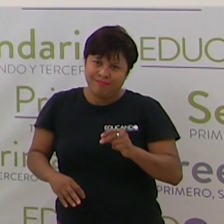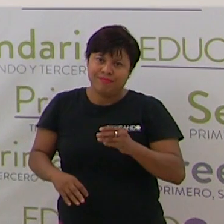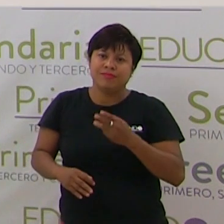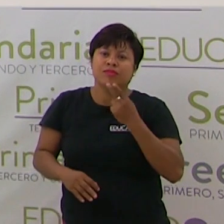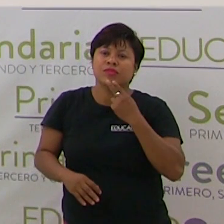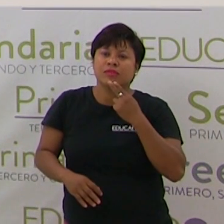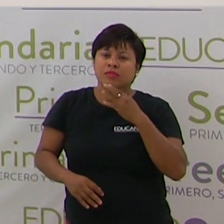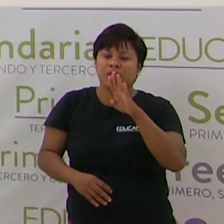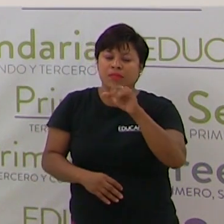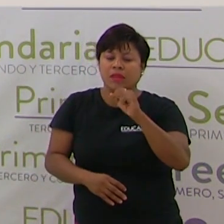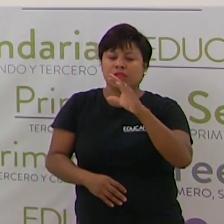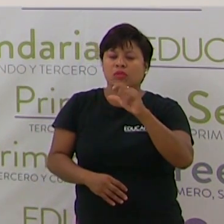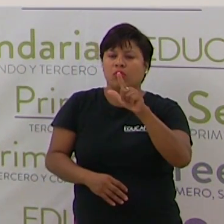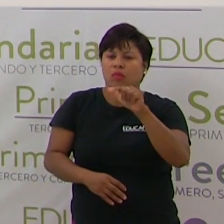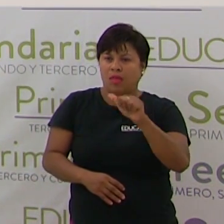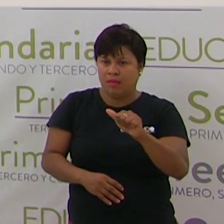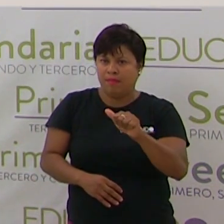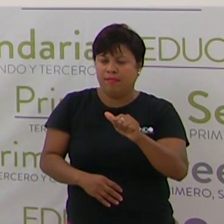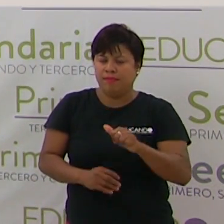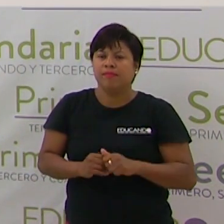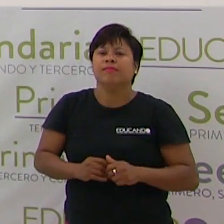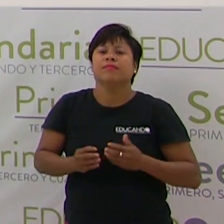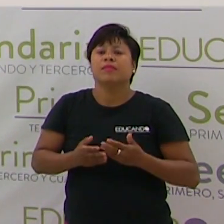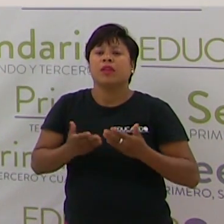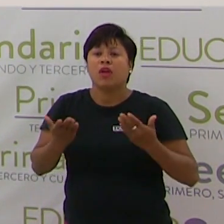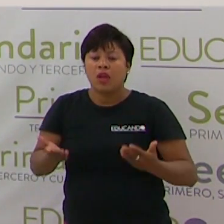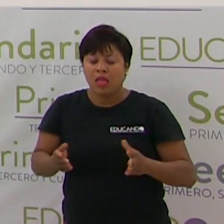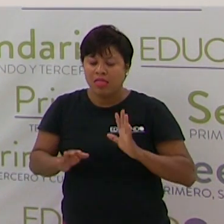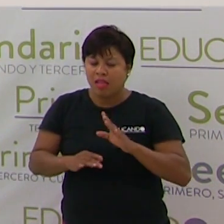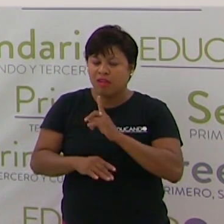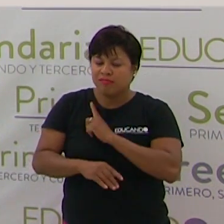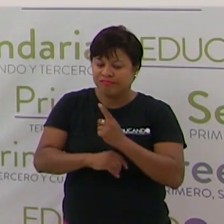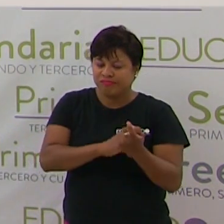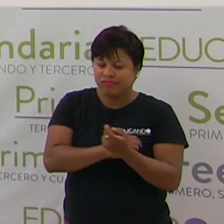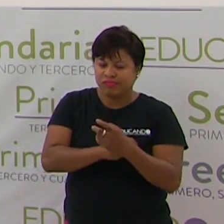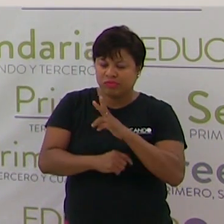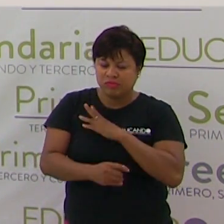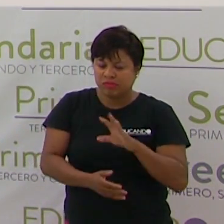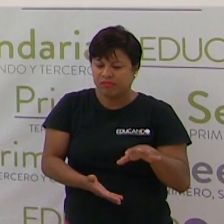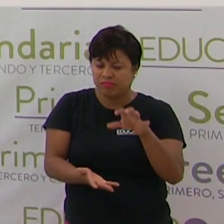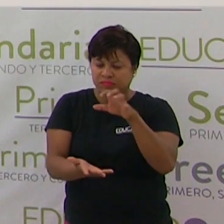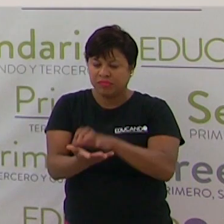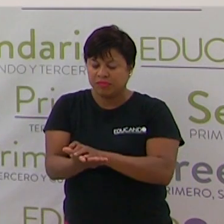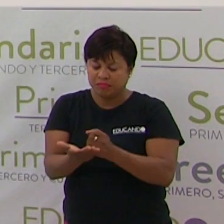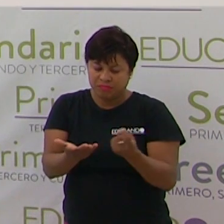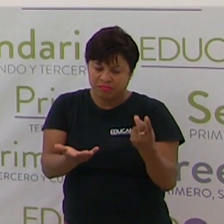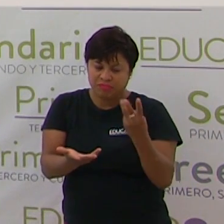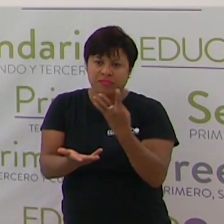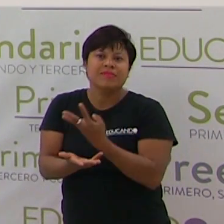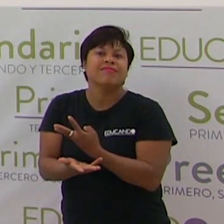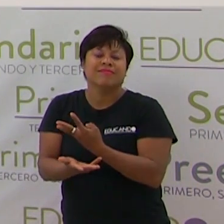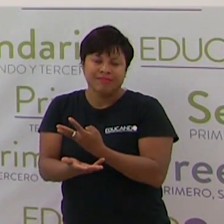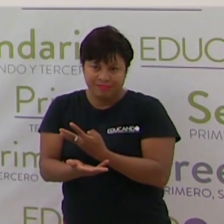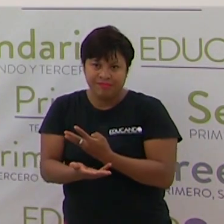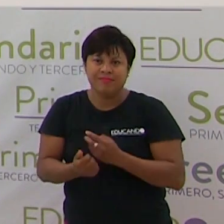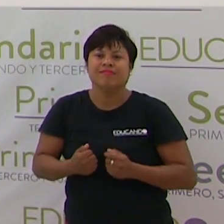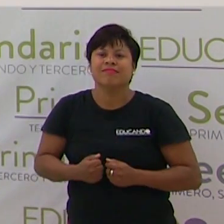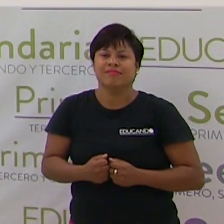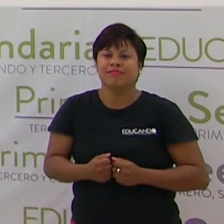una báscula, ¿verdad? Y ahora ya está electrónicas que solamente le pones el producto y le marcas y ya salió cuánto